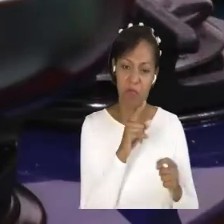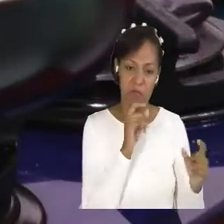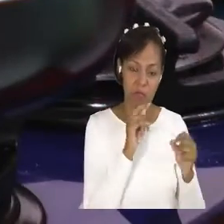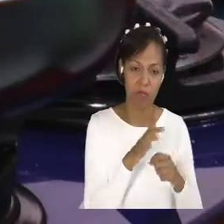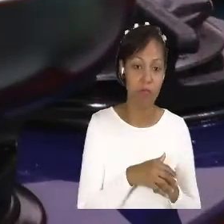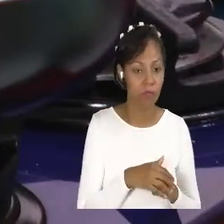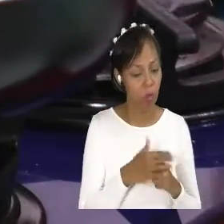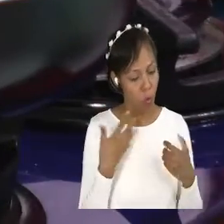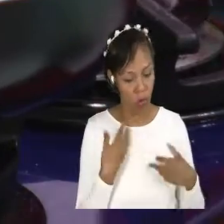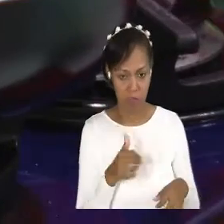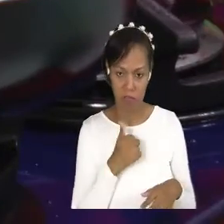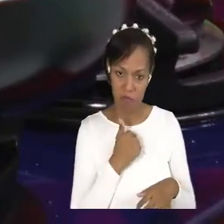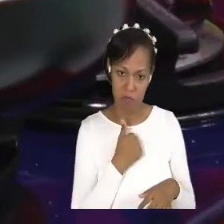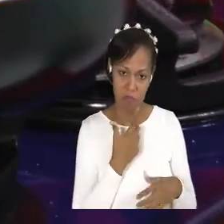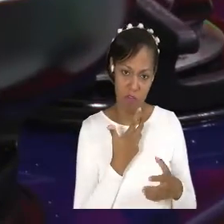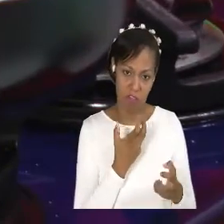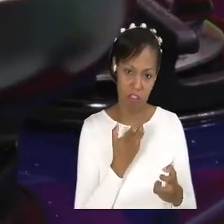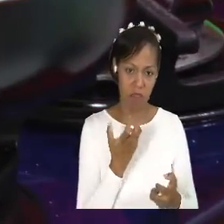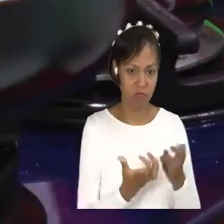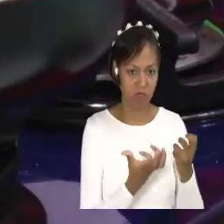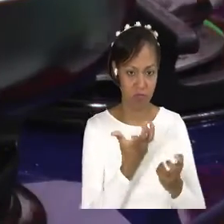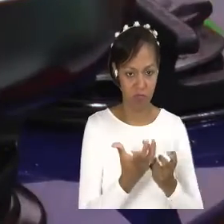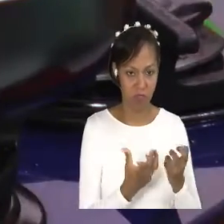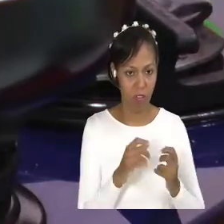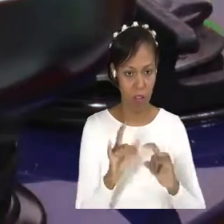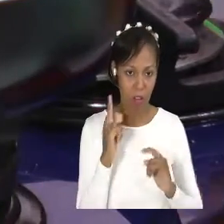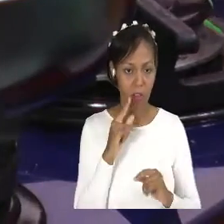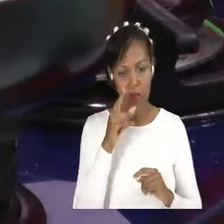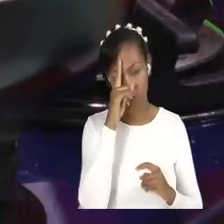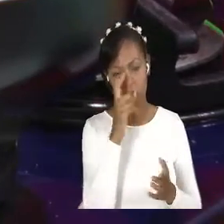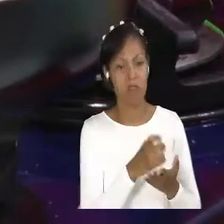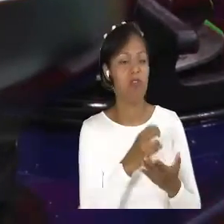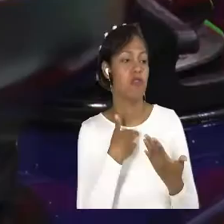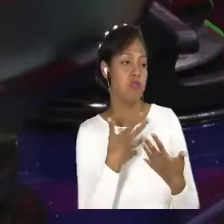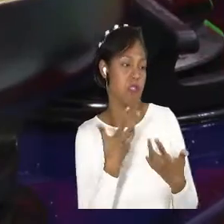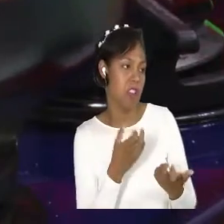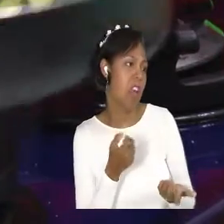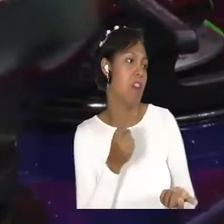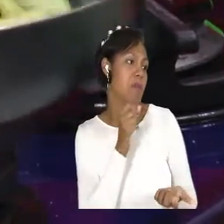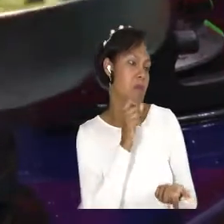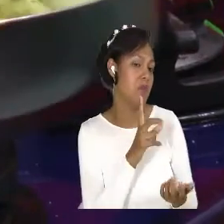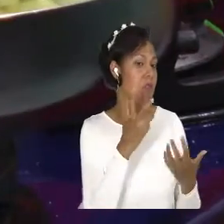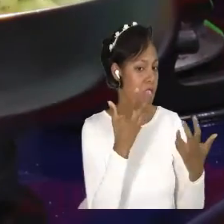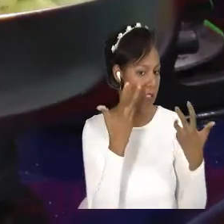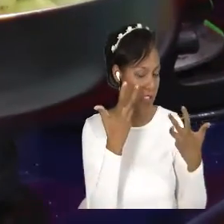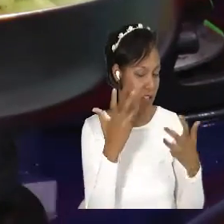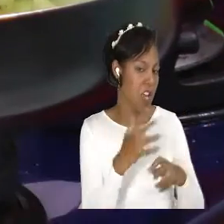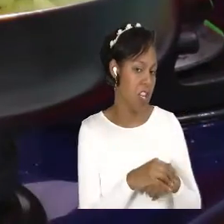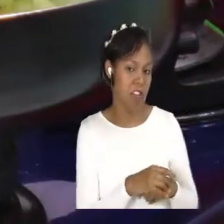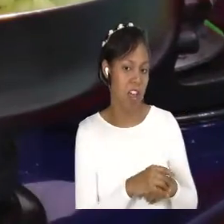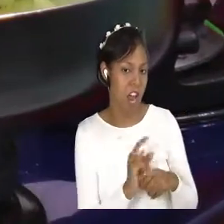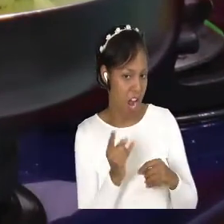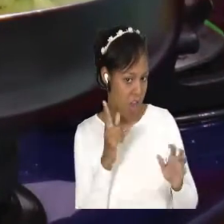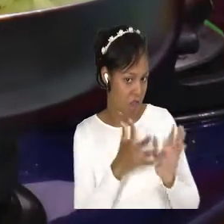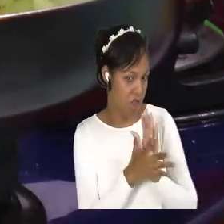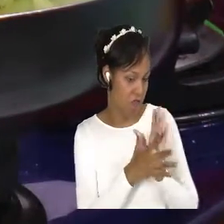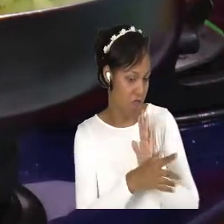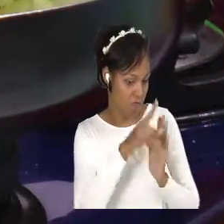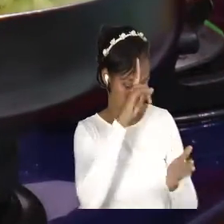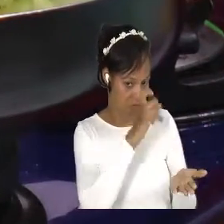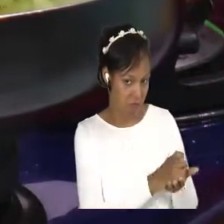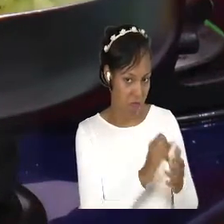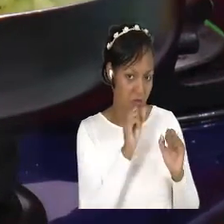que quieran hacer con nosotros, que bueno, nos gustaría hacer tal cosita o por qué no enseñan a hacer tal cosa, lo pueden hacer precisamente con nosotros a